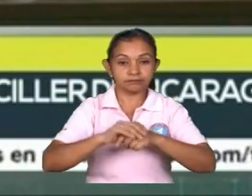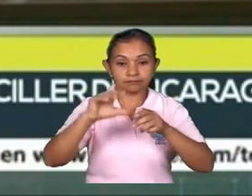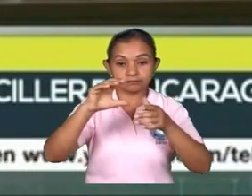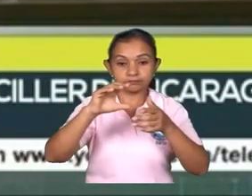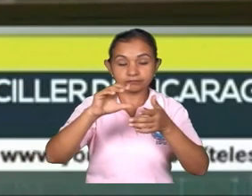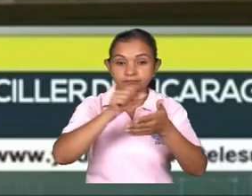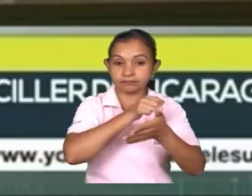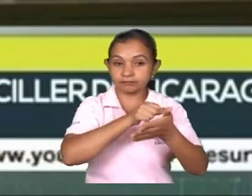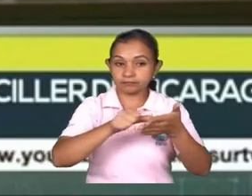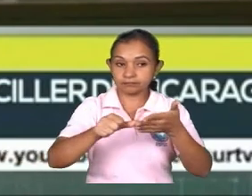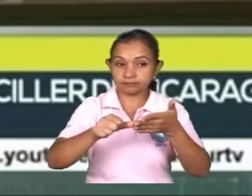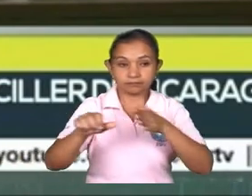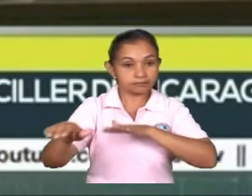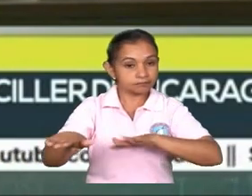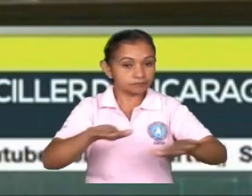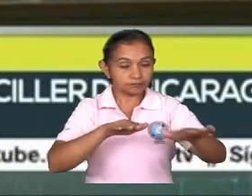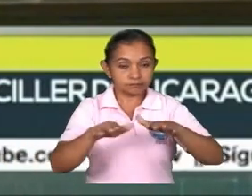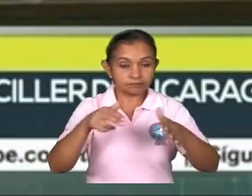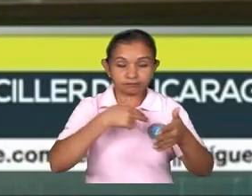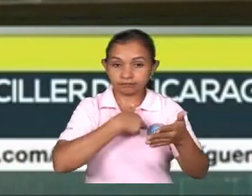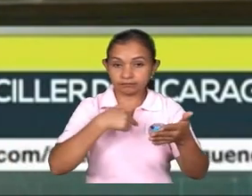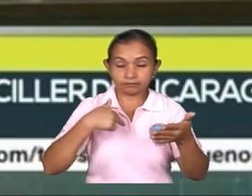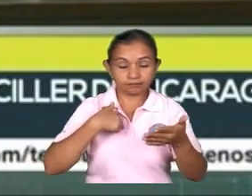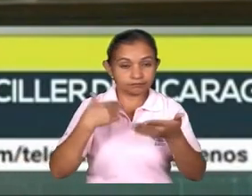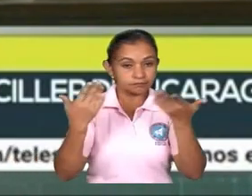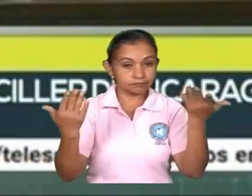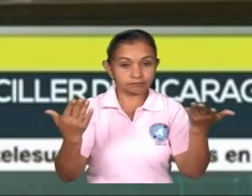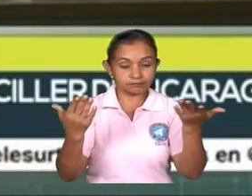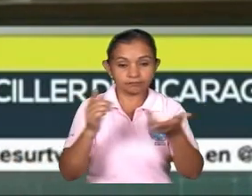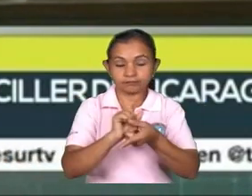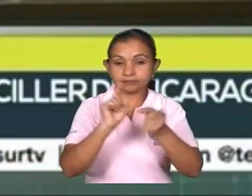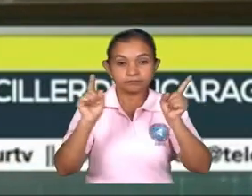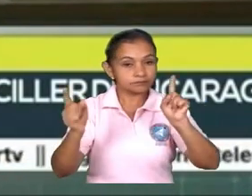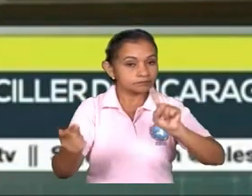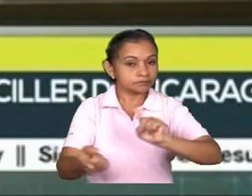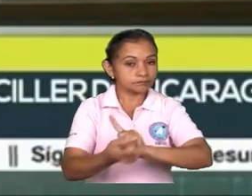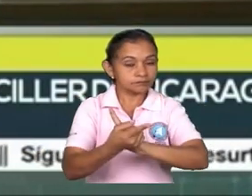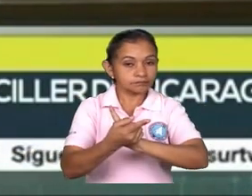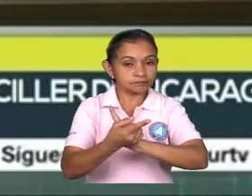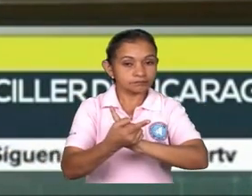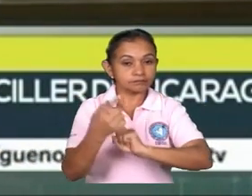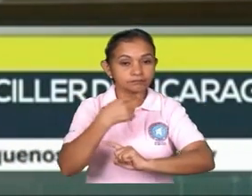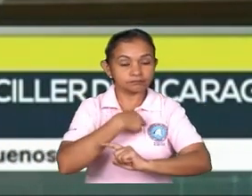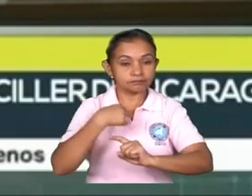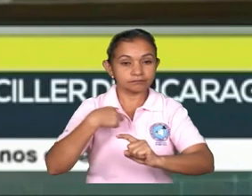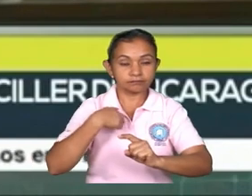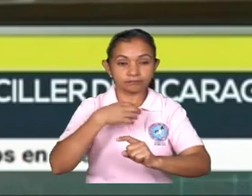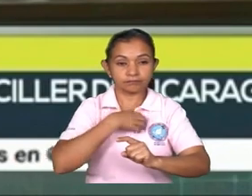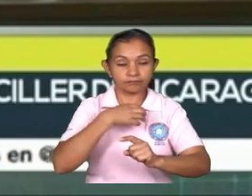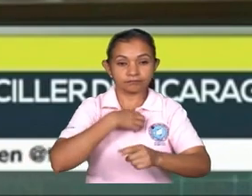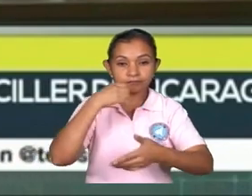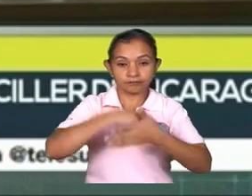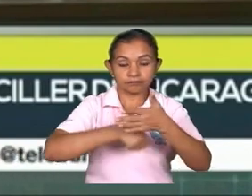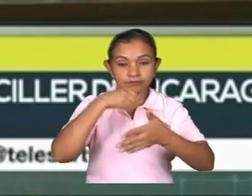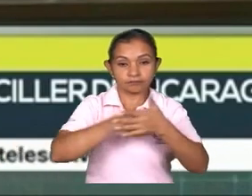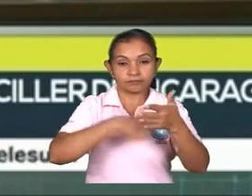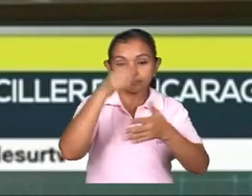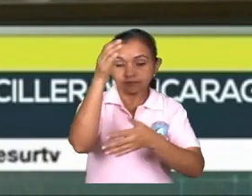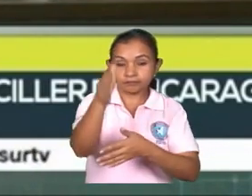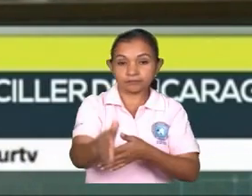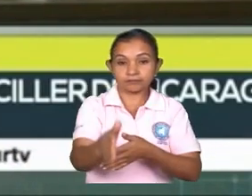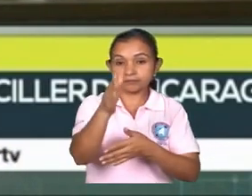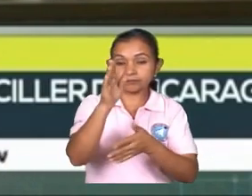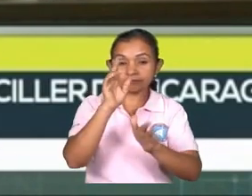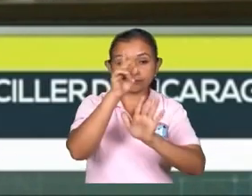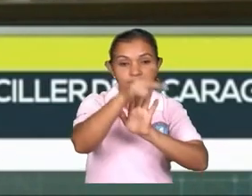Carta no desplaza ni sustituye la soberanía, el ejercicio de la soberanía de los estados